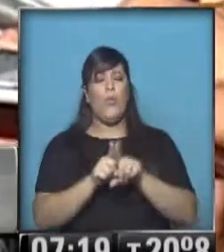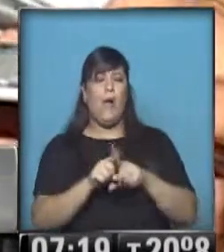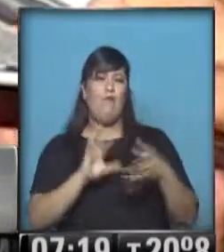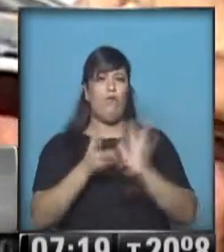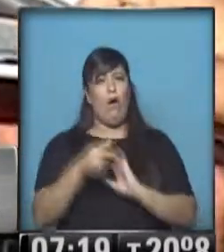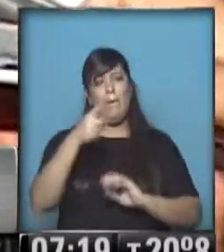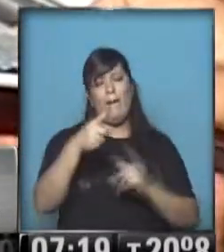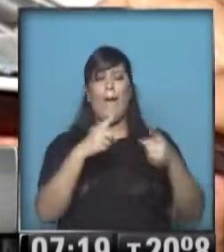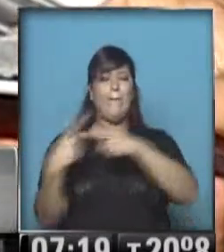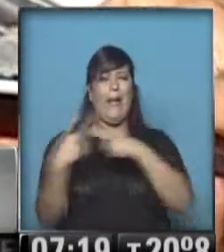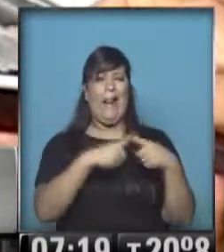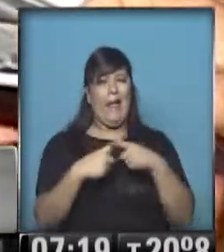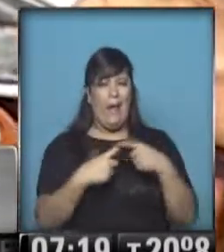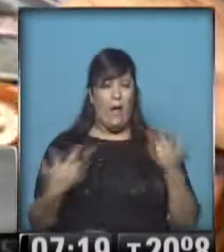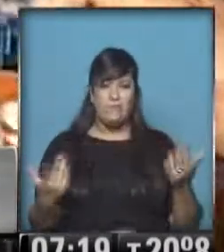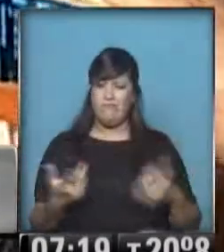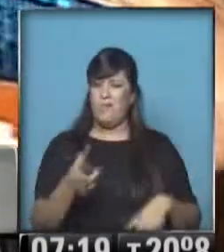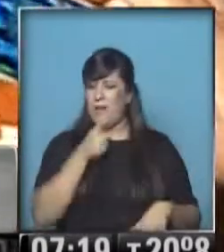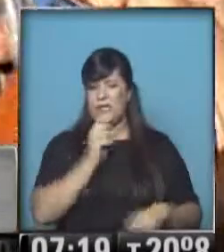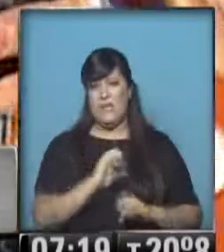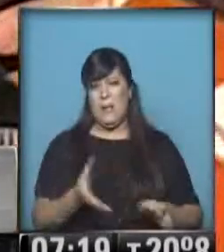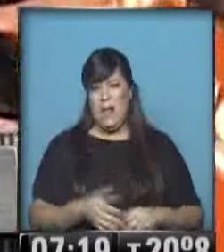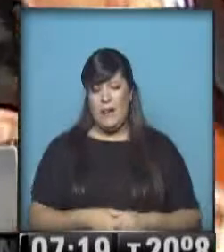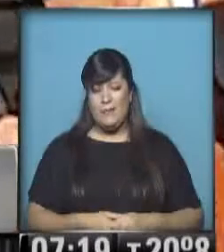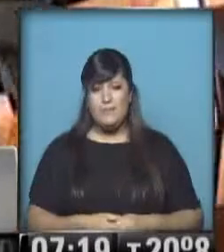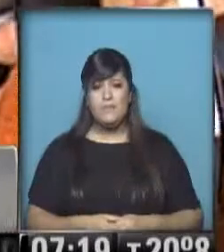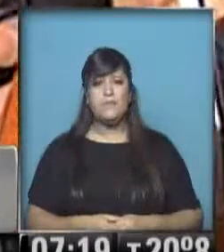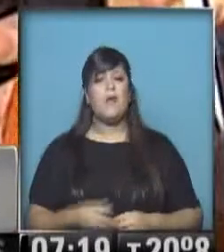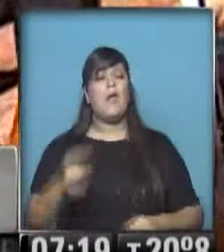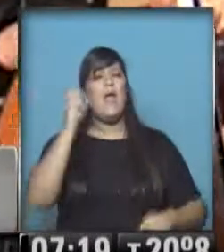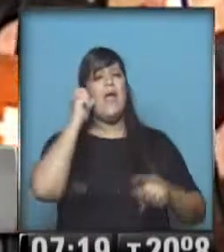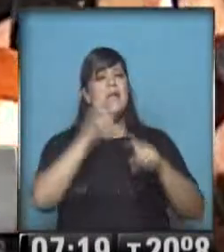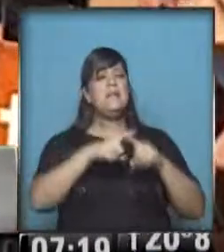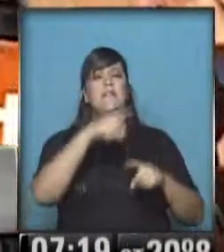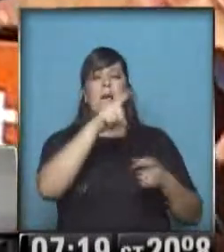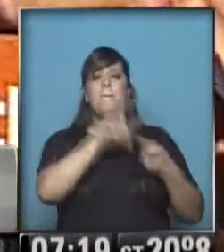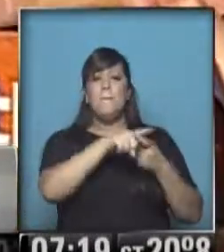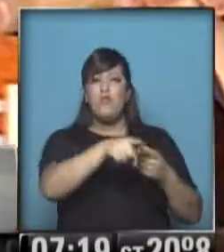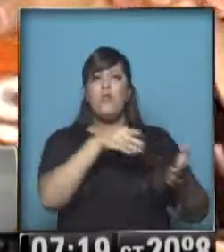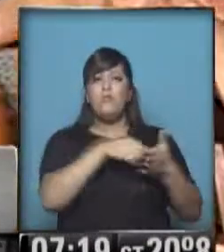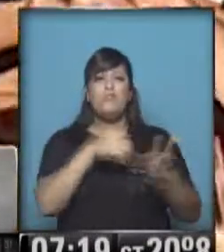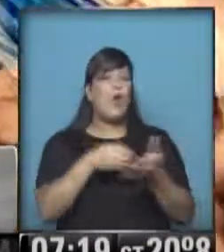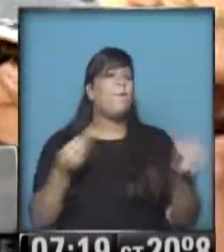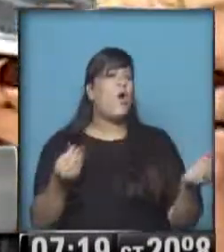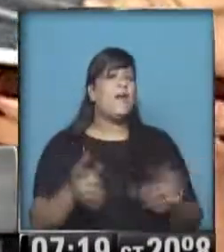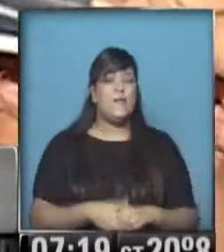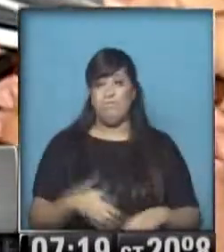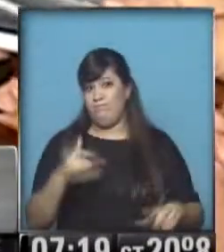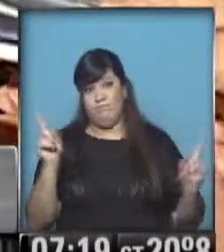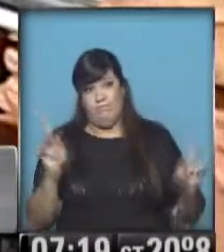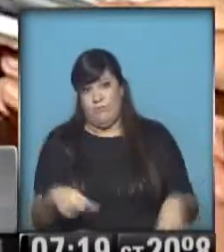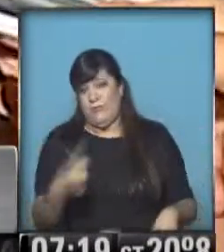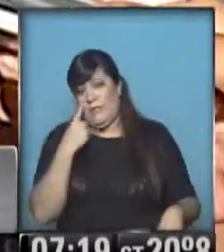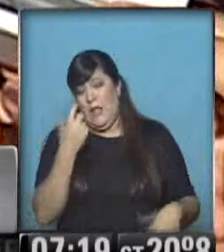fuese una pelea de vecinos. Me parece que fue muy gráfico. ¿Qué intereses tiene supuestamente Sandra Arroyo Salgado en impedir lo que está sucediendo en la causa? No lo sé, pero basta con